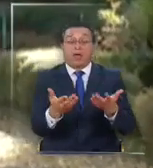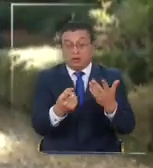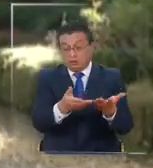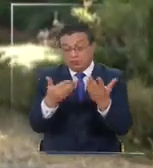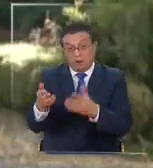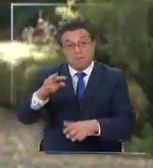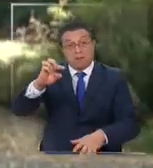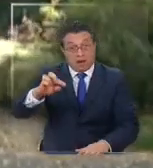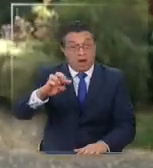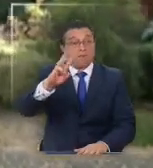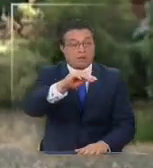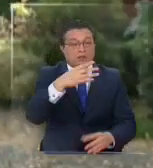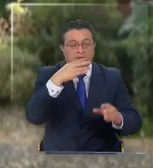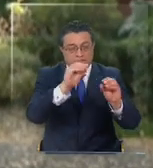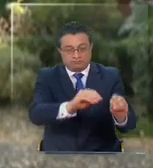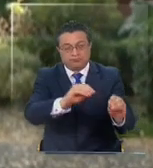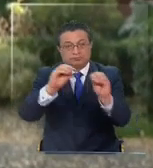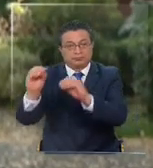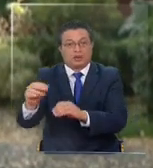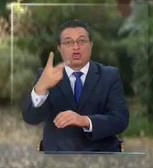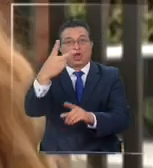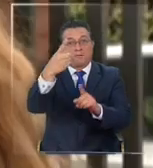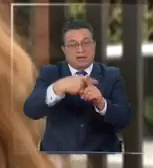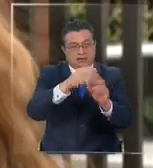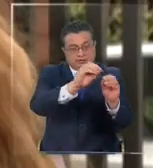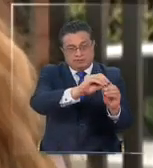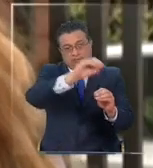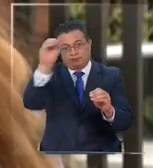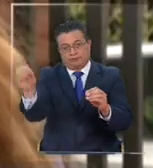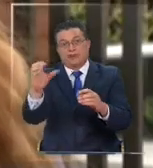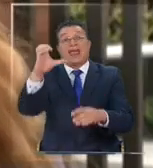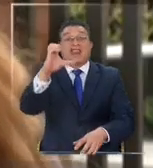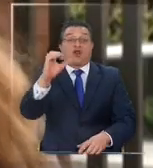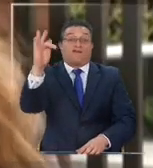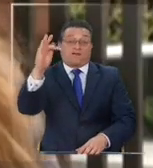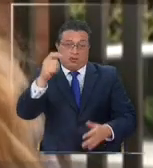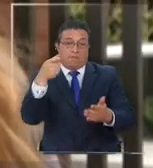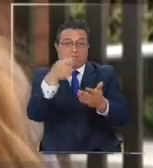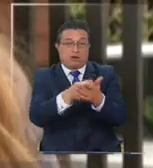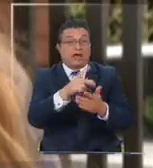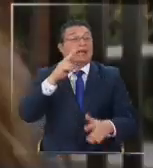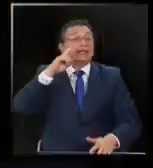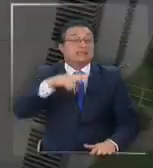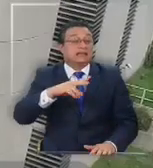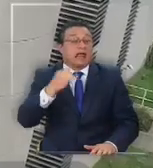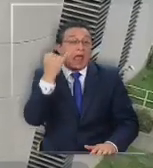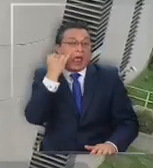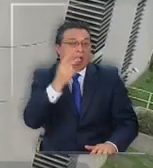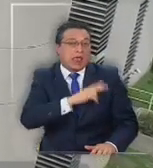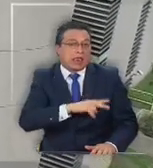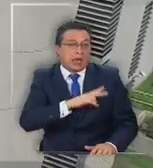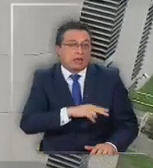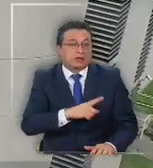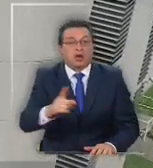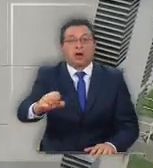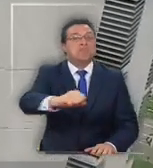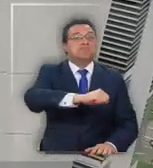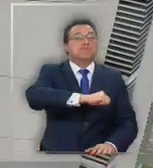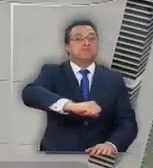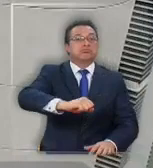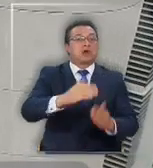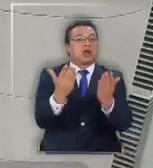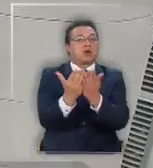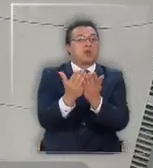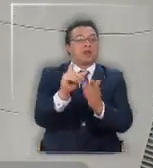opción a los apoderados de posponer el pago de dos mensualidades para enero y febrero sin el cobro de intereses ante la negativa en el